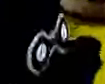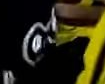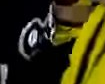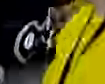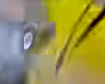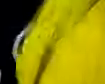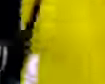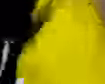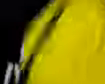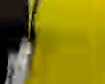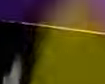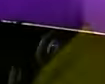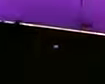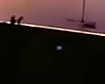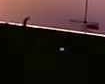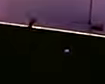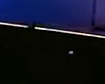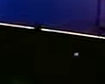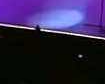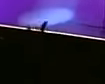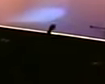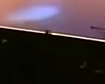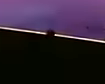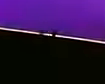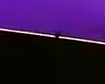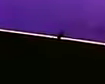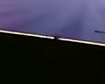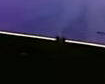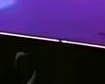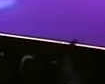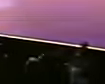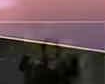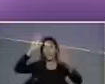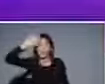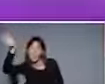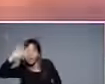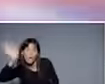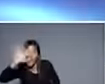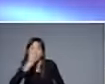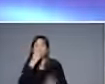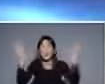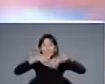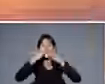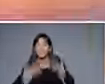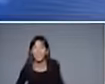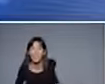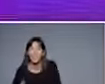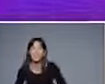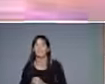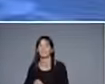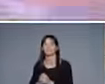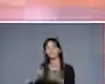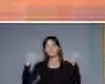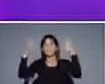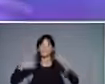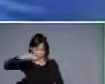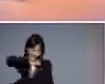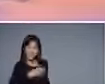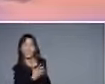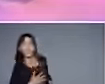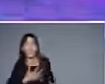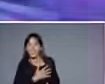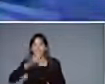con los bombones. Hola, hola, buenas noches, ¿cómo están? Encantadísimos,